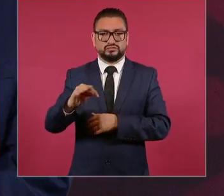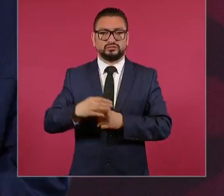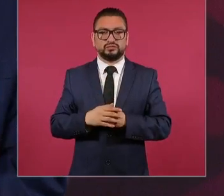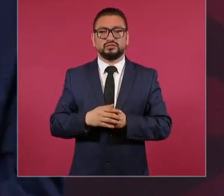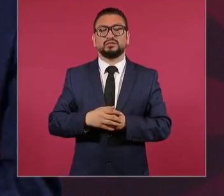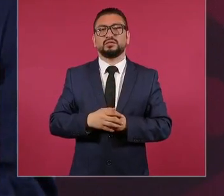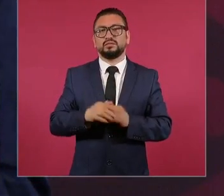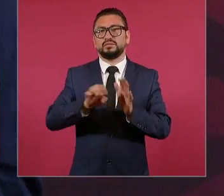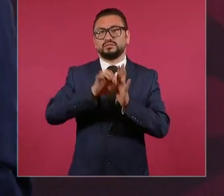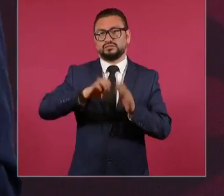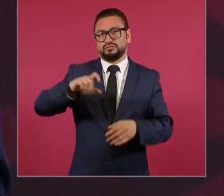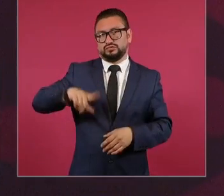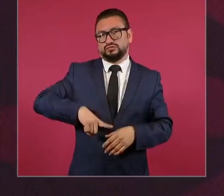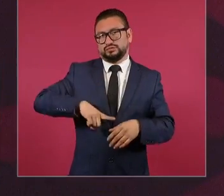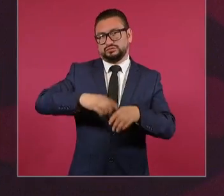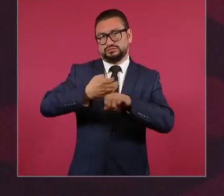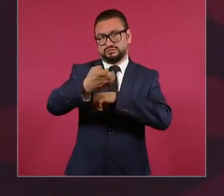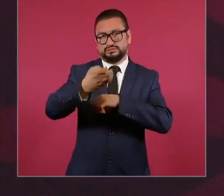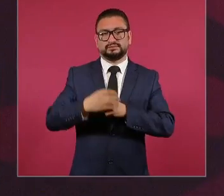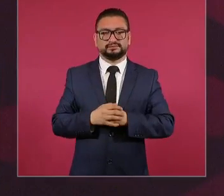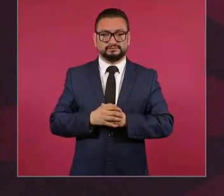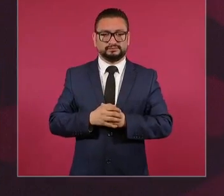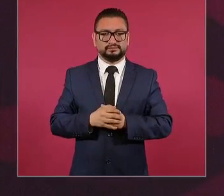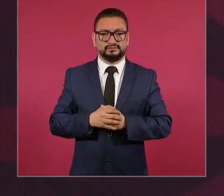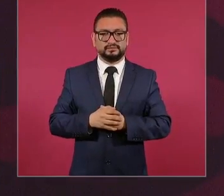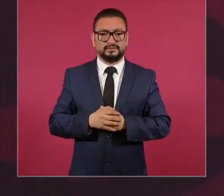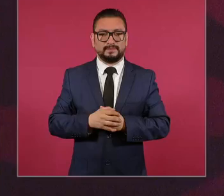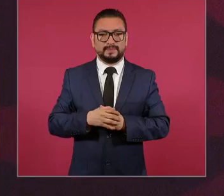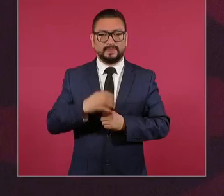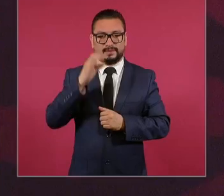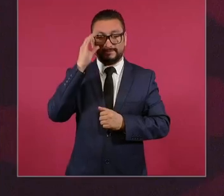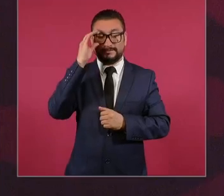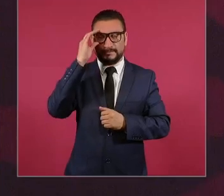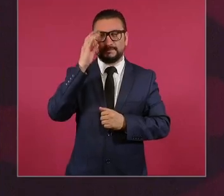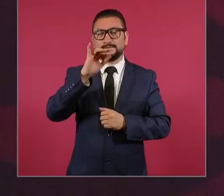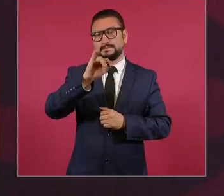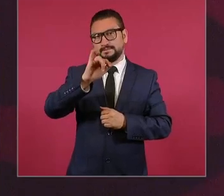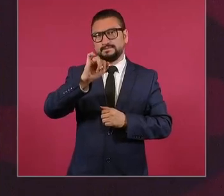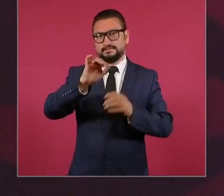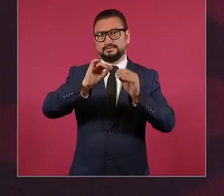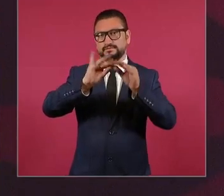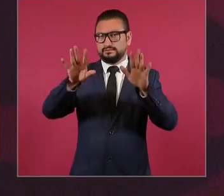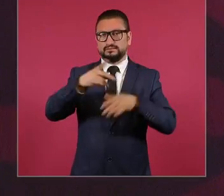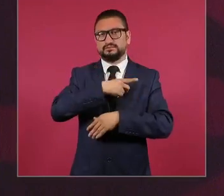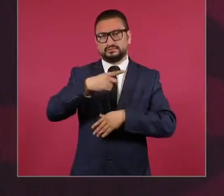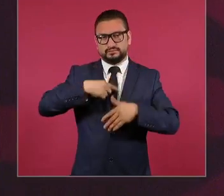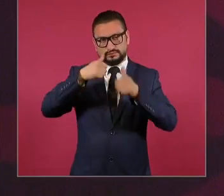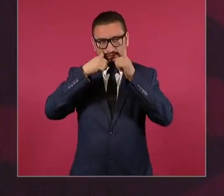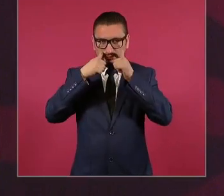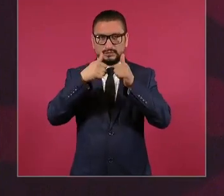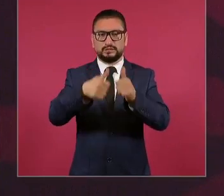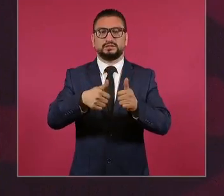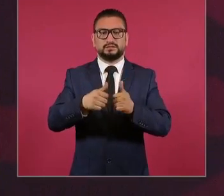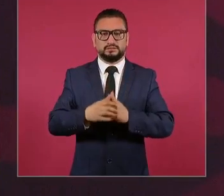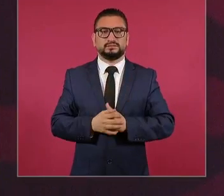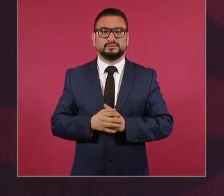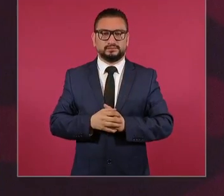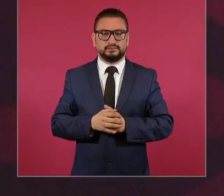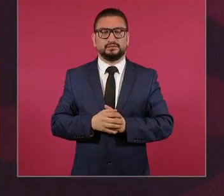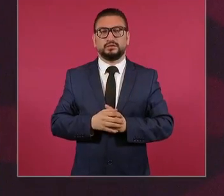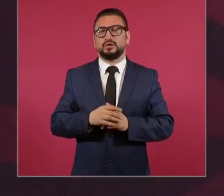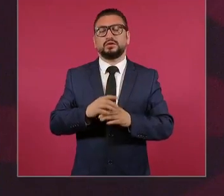gobierno del Estado. Y sí hay que atender todo lo